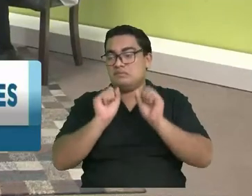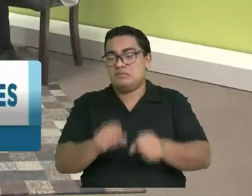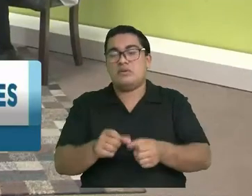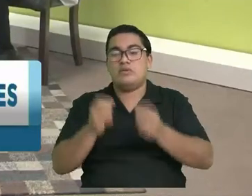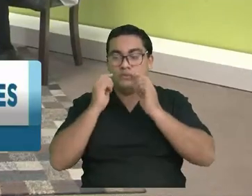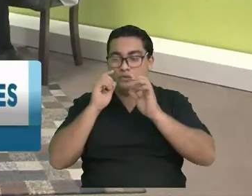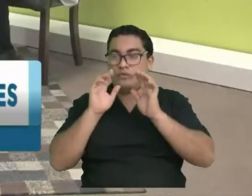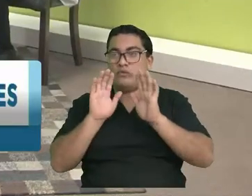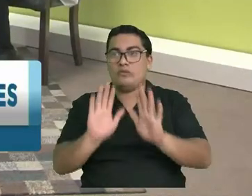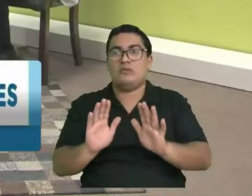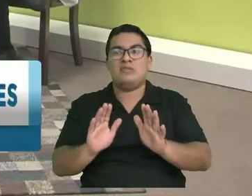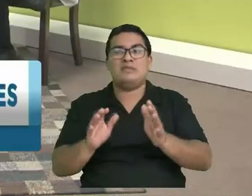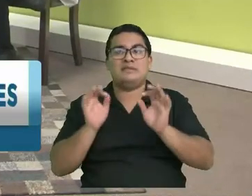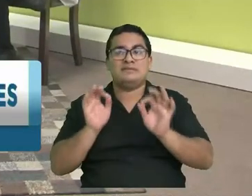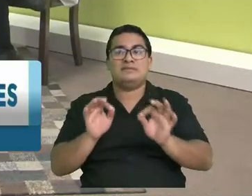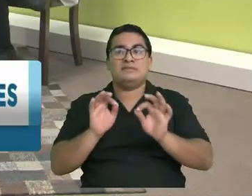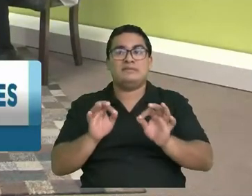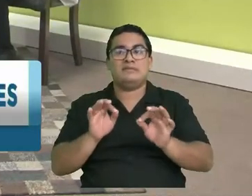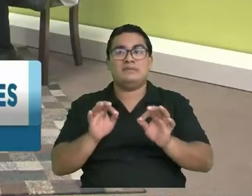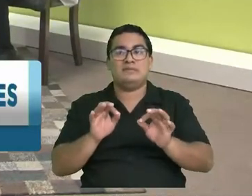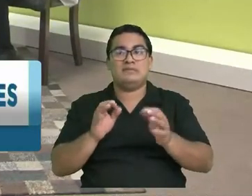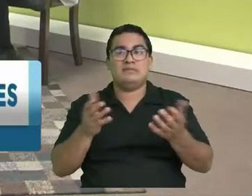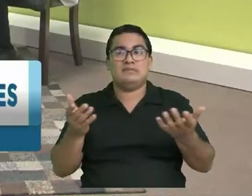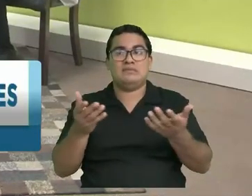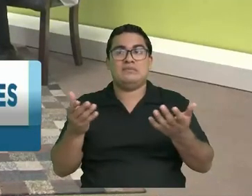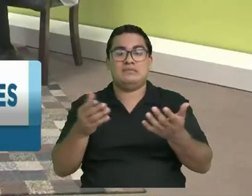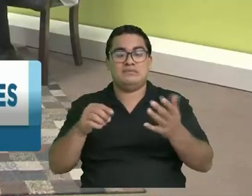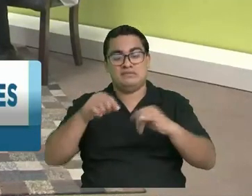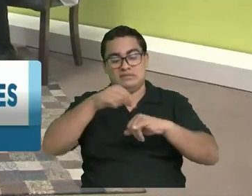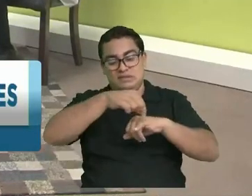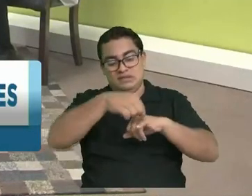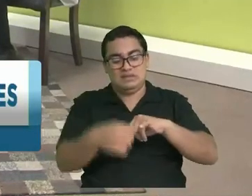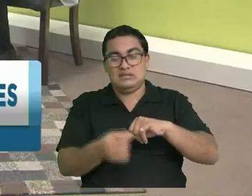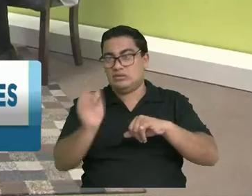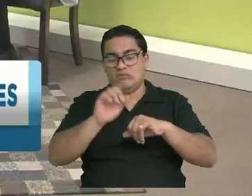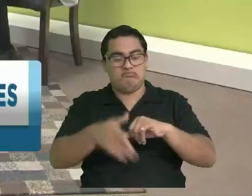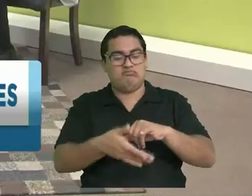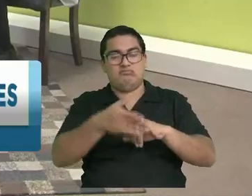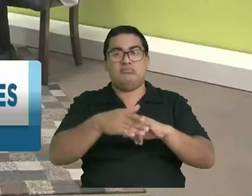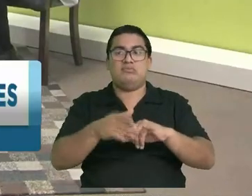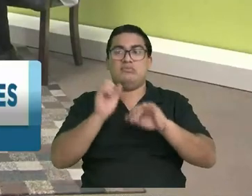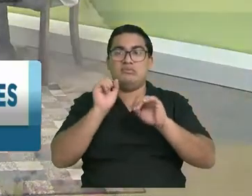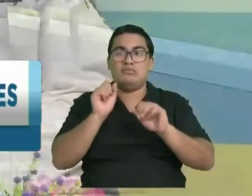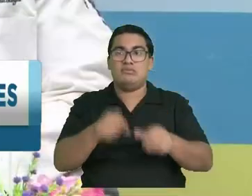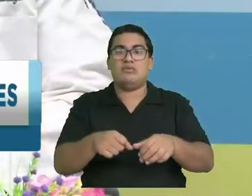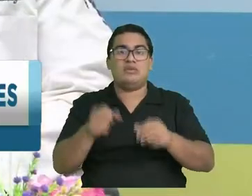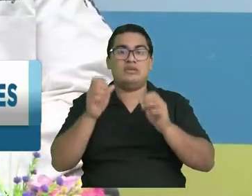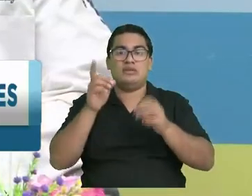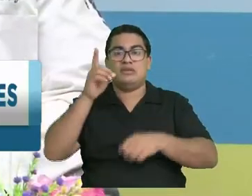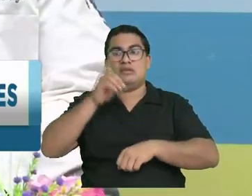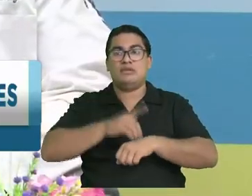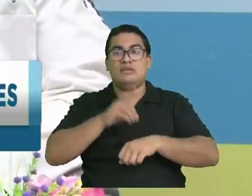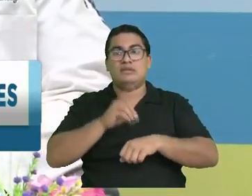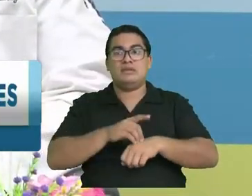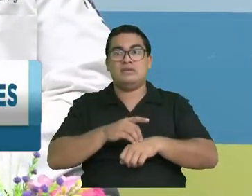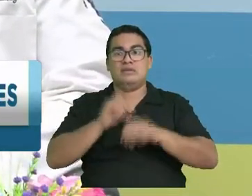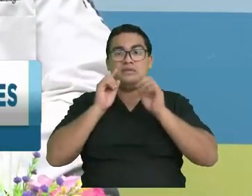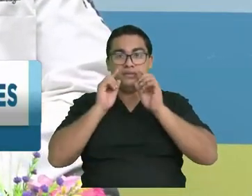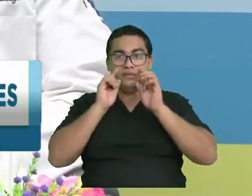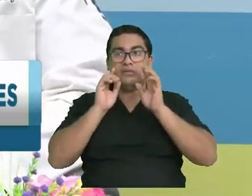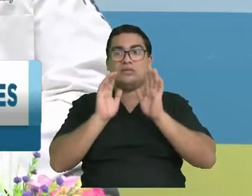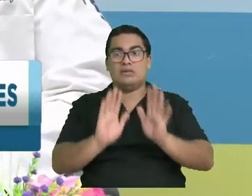tratamiento adecuado. A veces no, de manera inicial no son ni quirúrgicos. Uh-huh. Pueden ser manejos médicos que eviten que